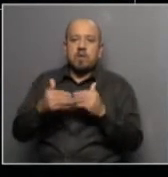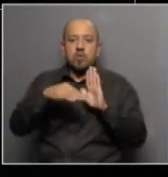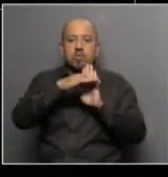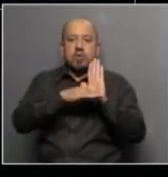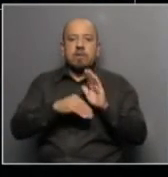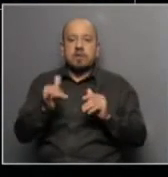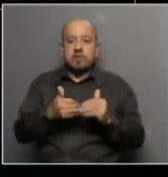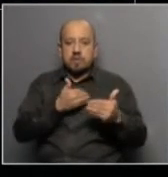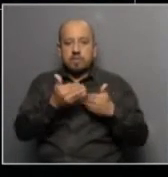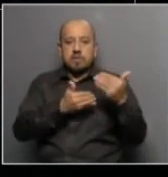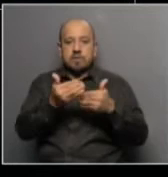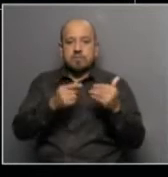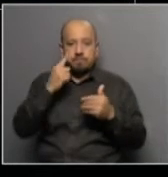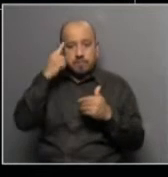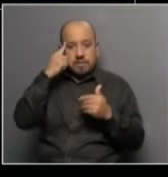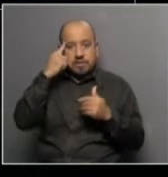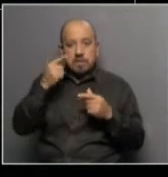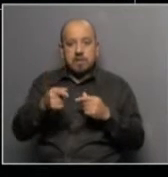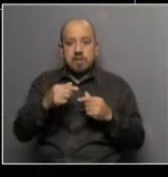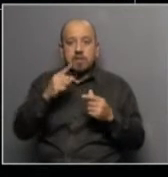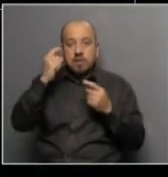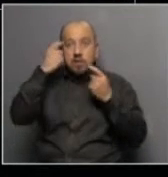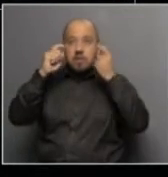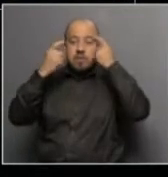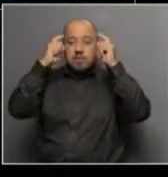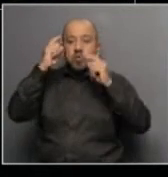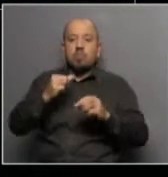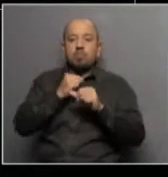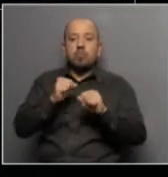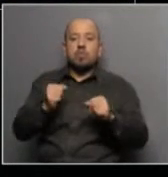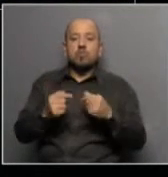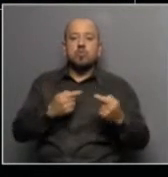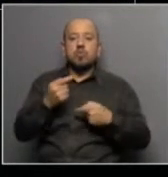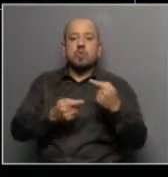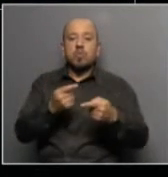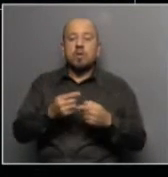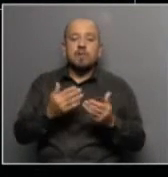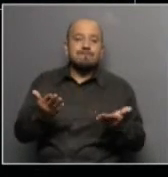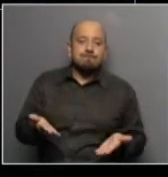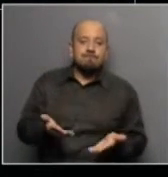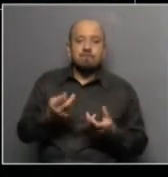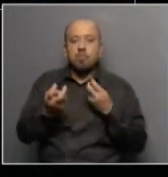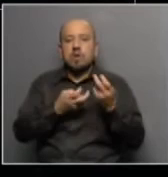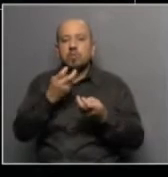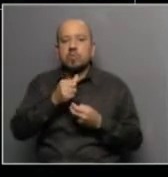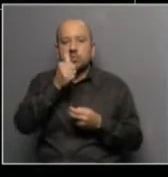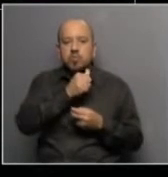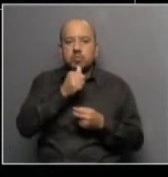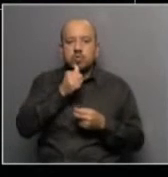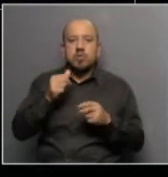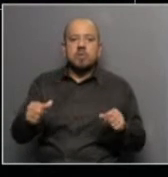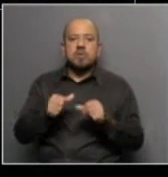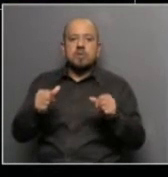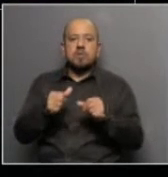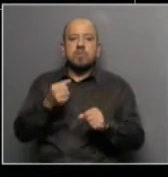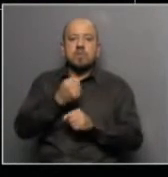desarrollados, pensar con un poco de creatividad cómo podemos seguir atendiendo esto. Y hemos generado una